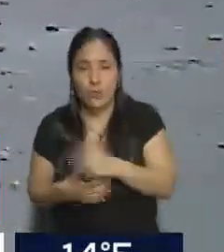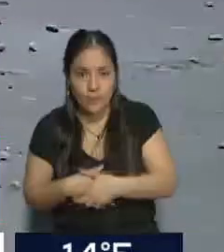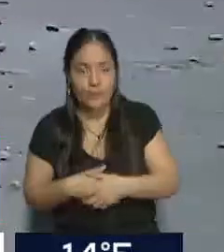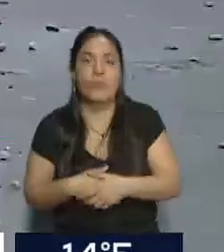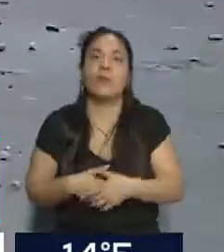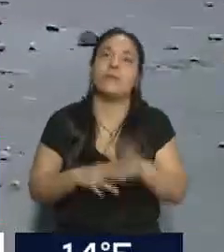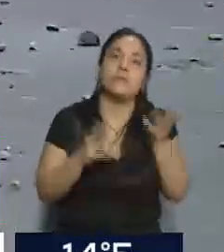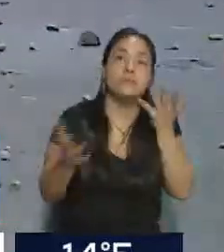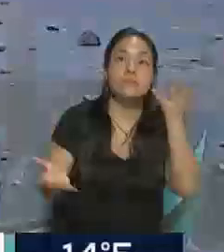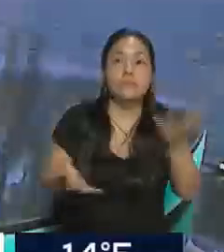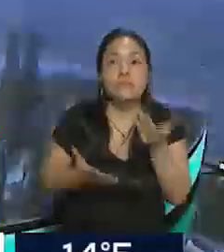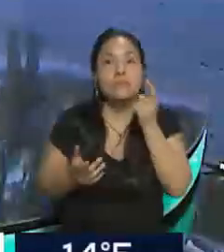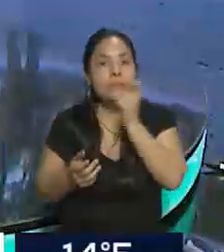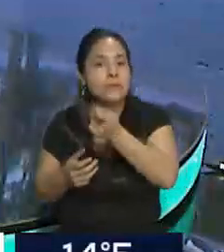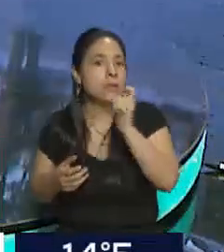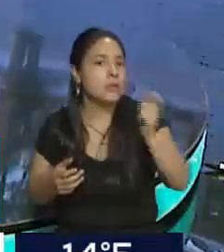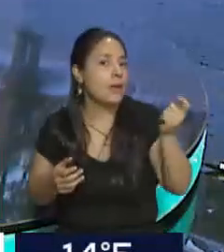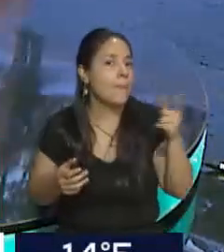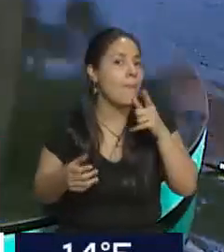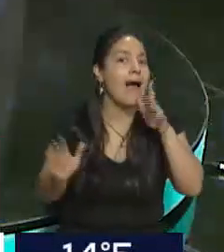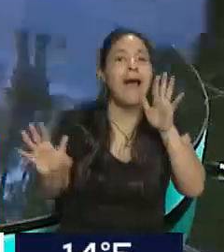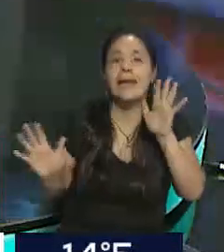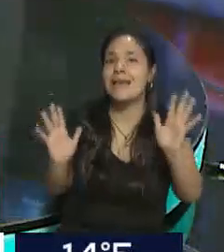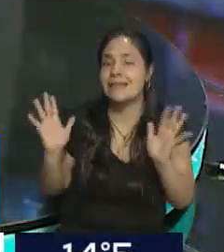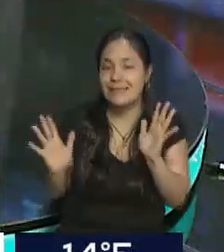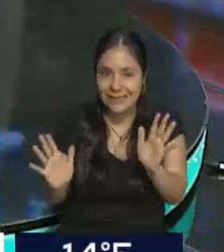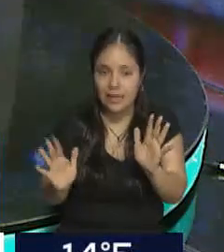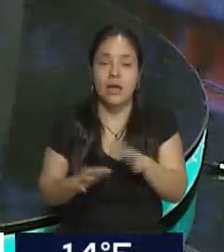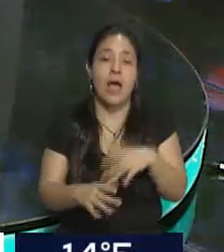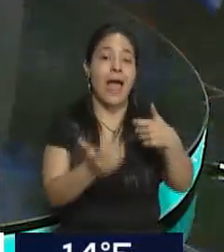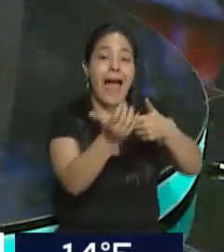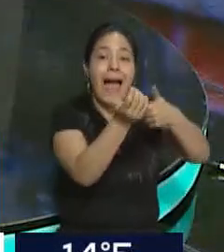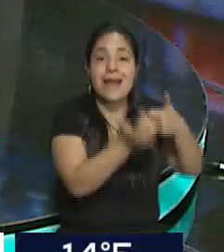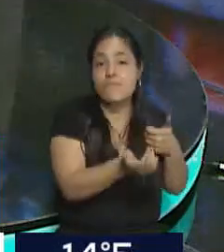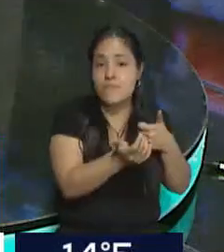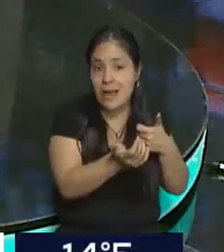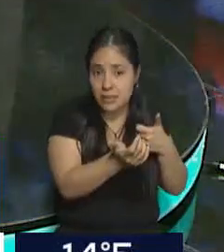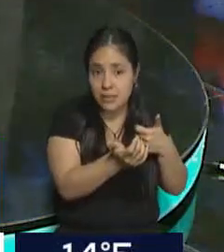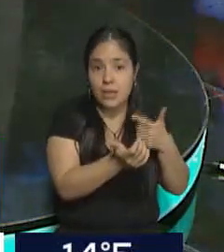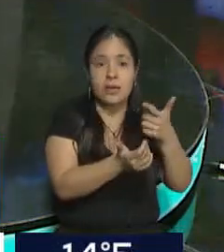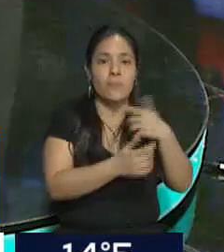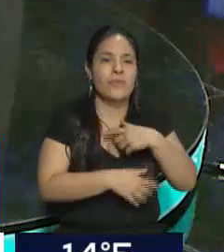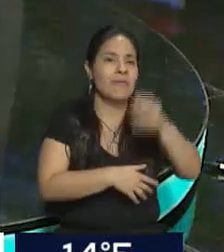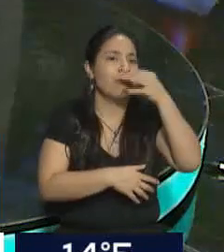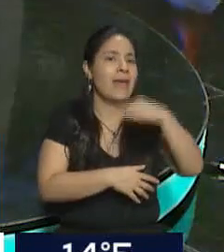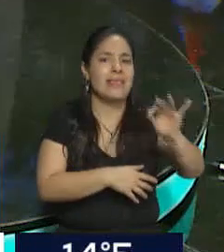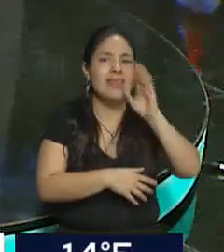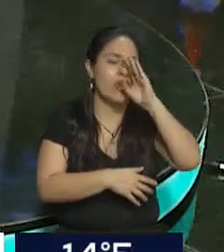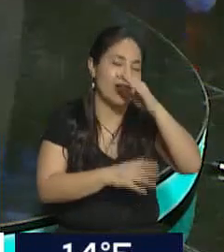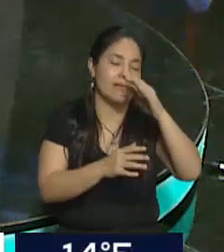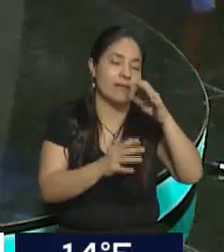esa especulación De qué se habla Estas armas de fuego son fácilmente vendibles en un mercado